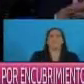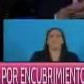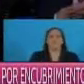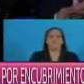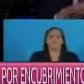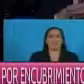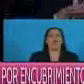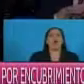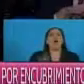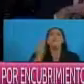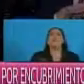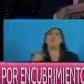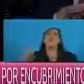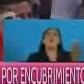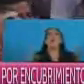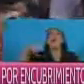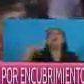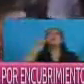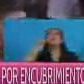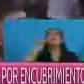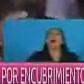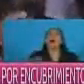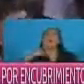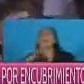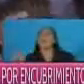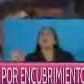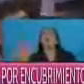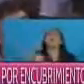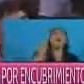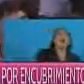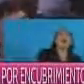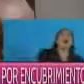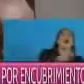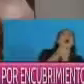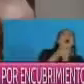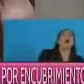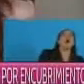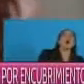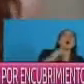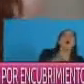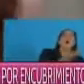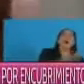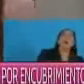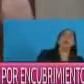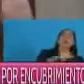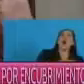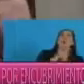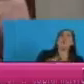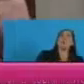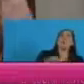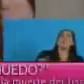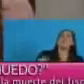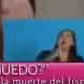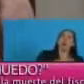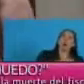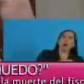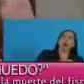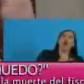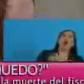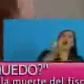¿Con cuál Nisman me quedo? ¿Con el que nos acusa de encubrimiento o con el cual se dirigía a